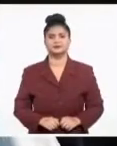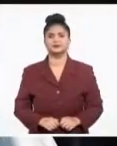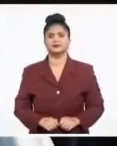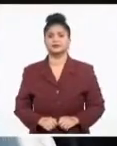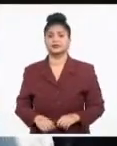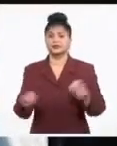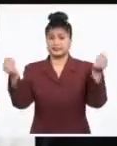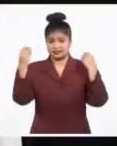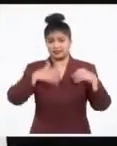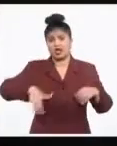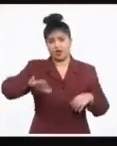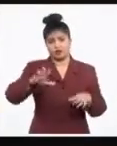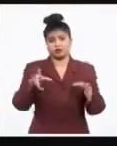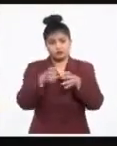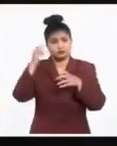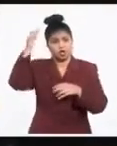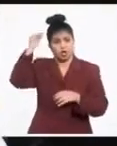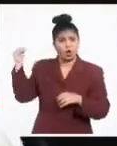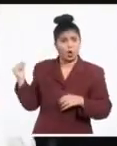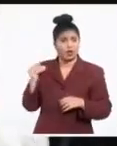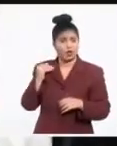Corea es el equipo de rotar